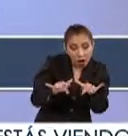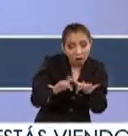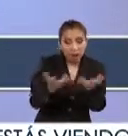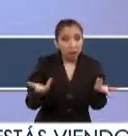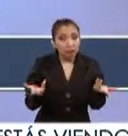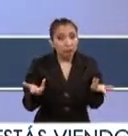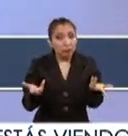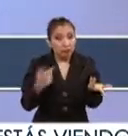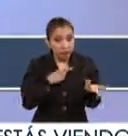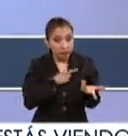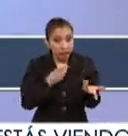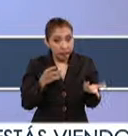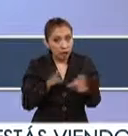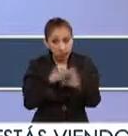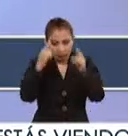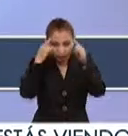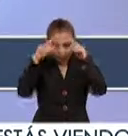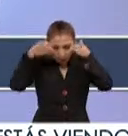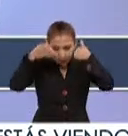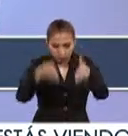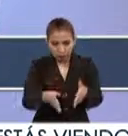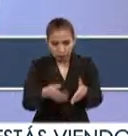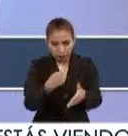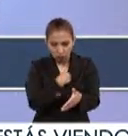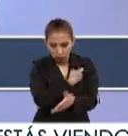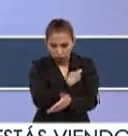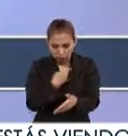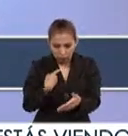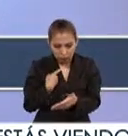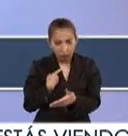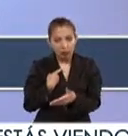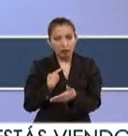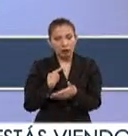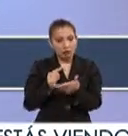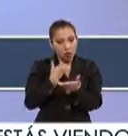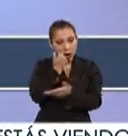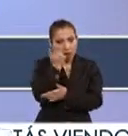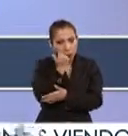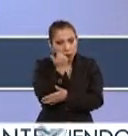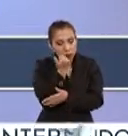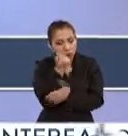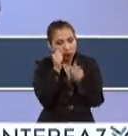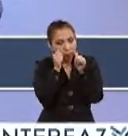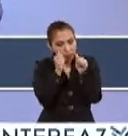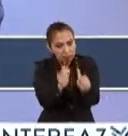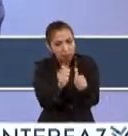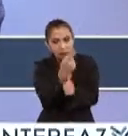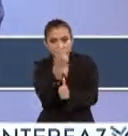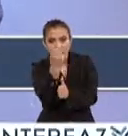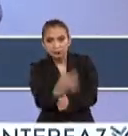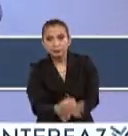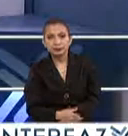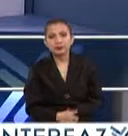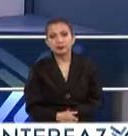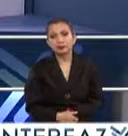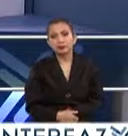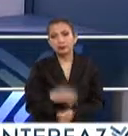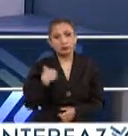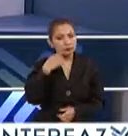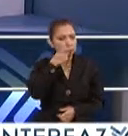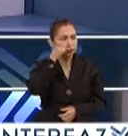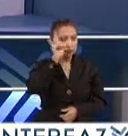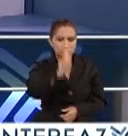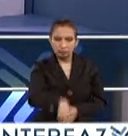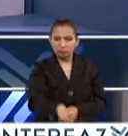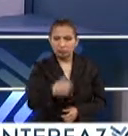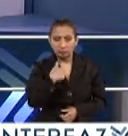internet. Debe existir una mentalidad de que el estudiante tiene que poner el 100%, ¿no? Hay que siempre decir la verdad,